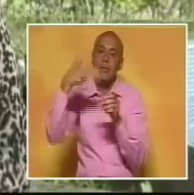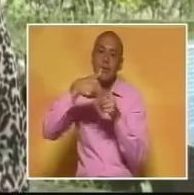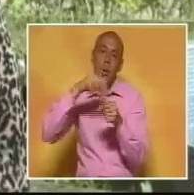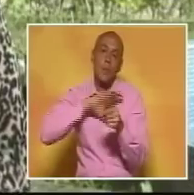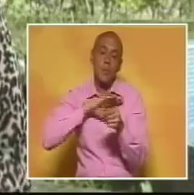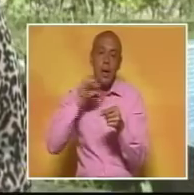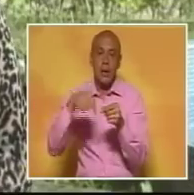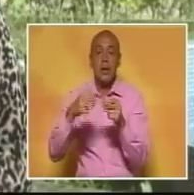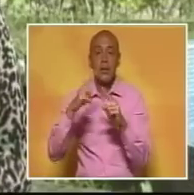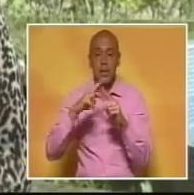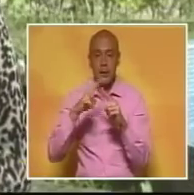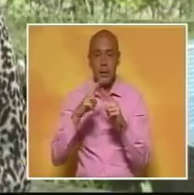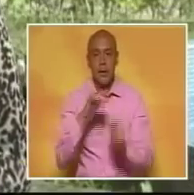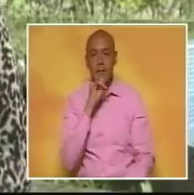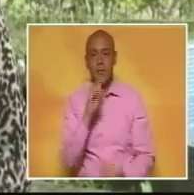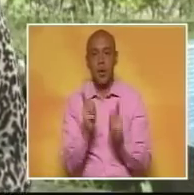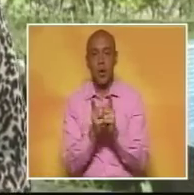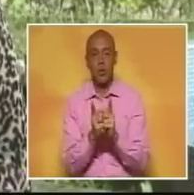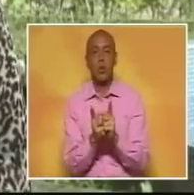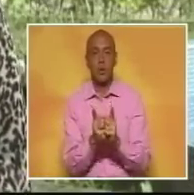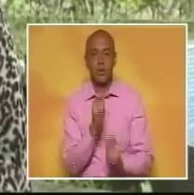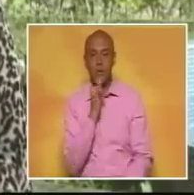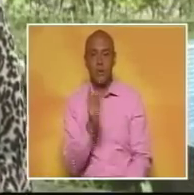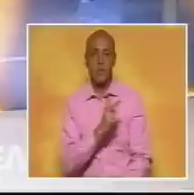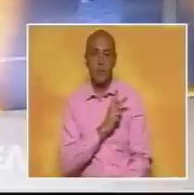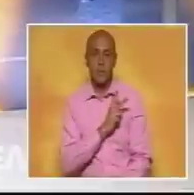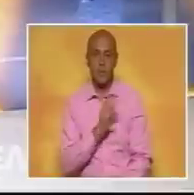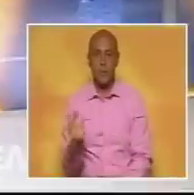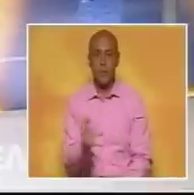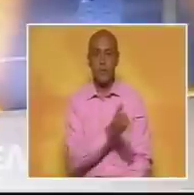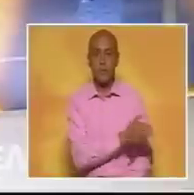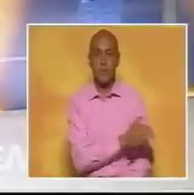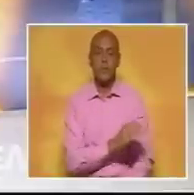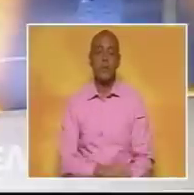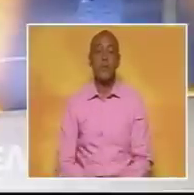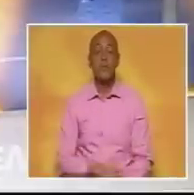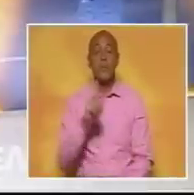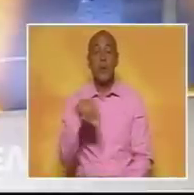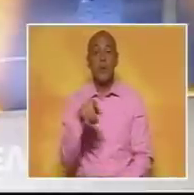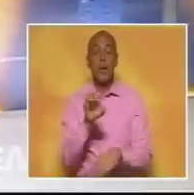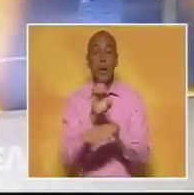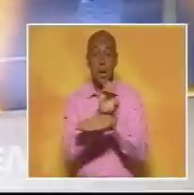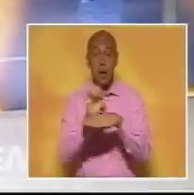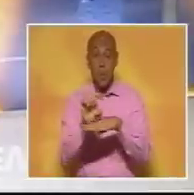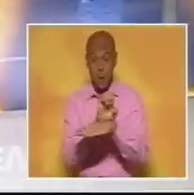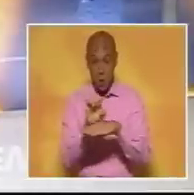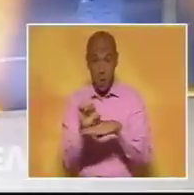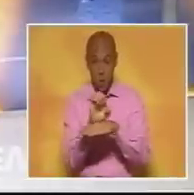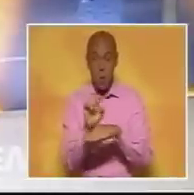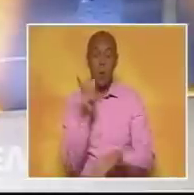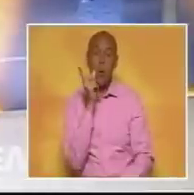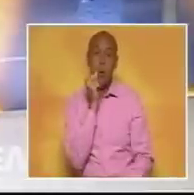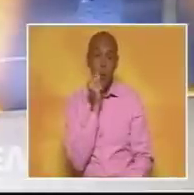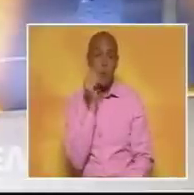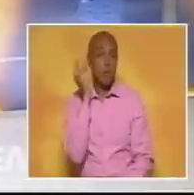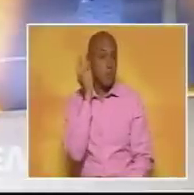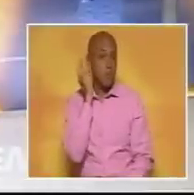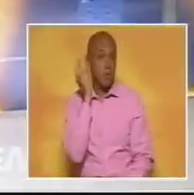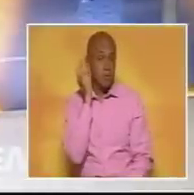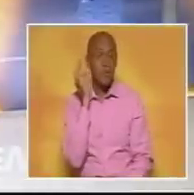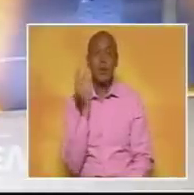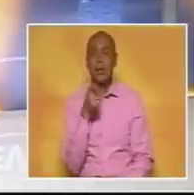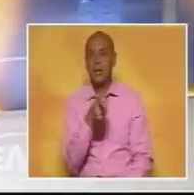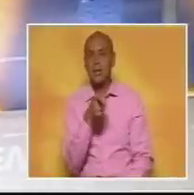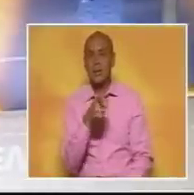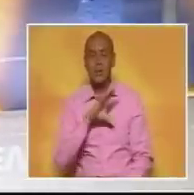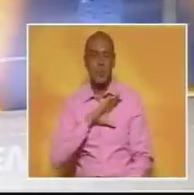En Táchira, Marina Glot, Noticiero Venevisión. Y en Ecuador, los enfrentamientos tras la eliminación de los subsidios